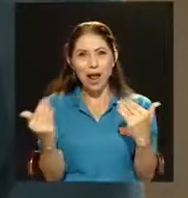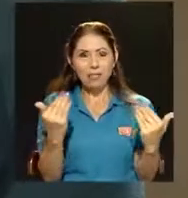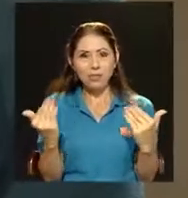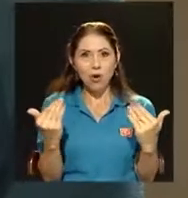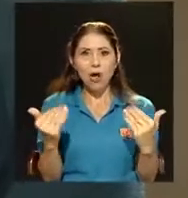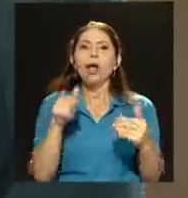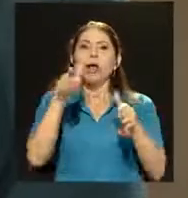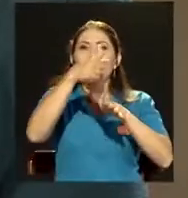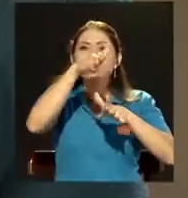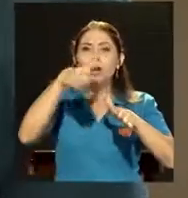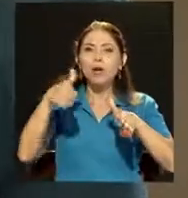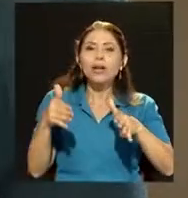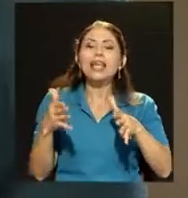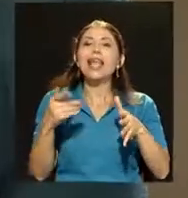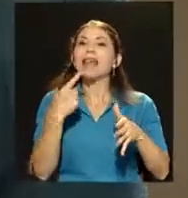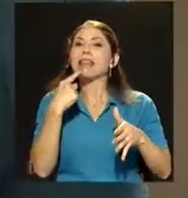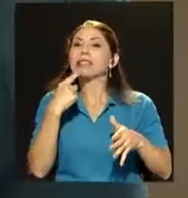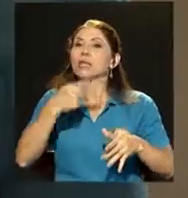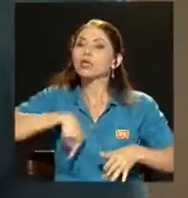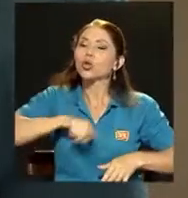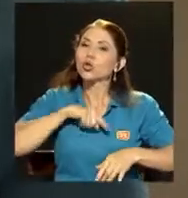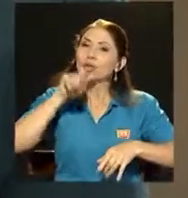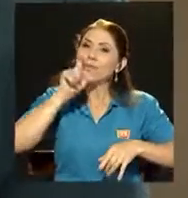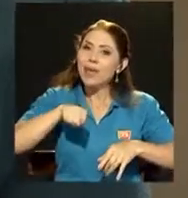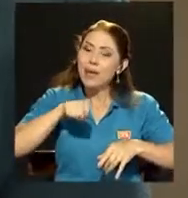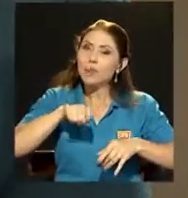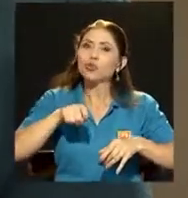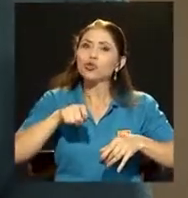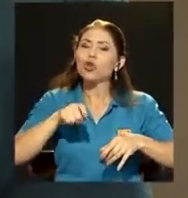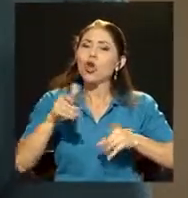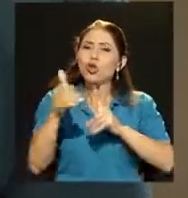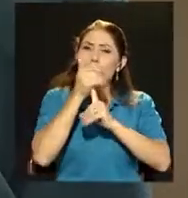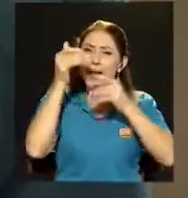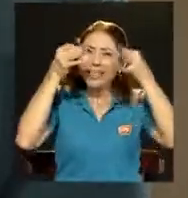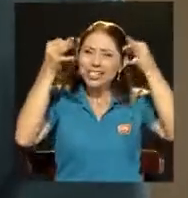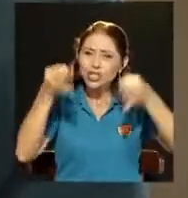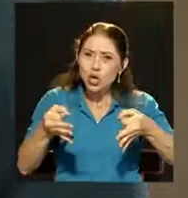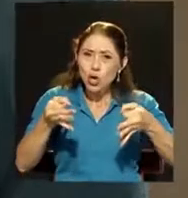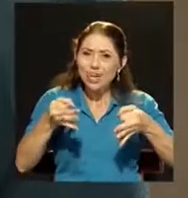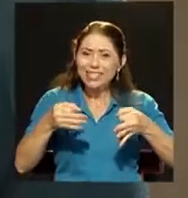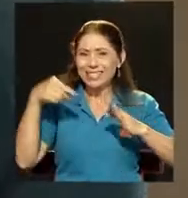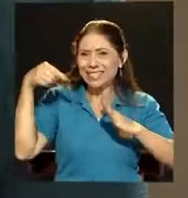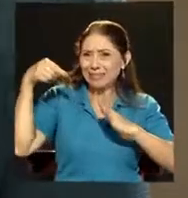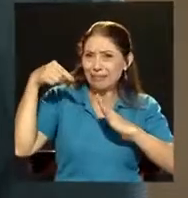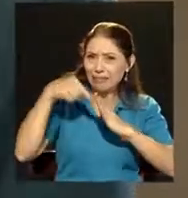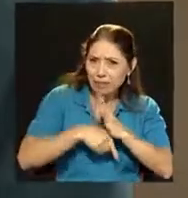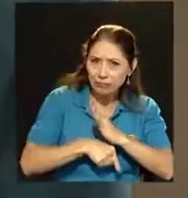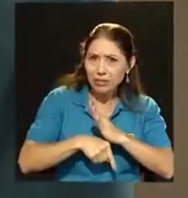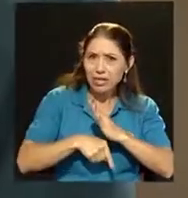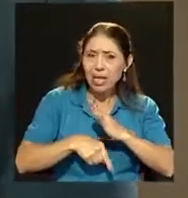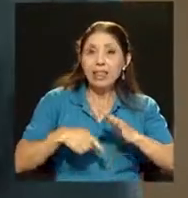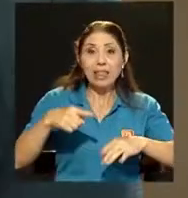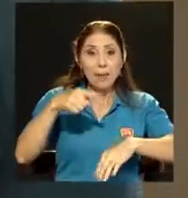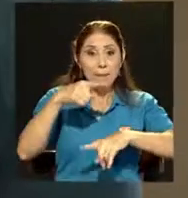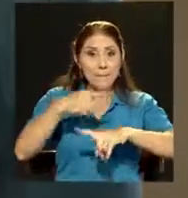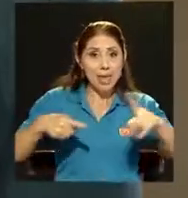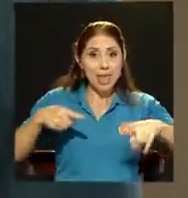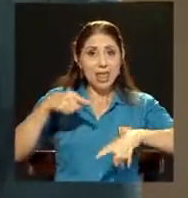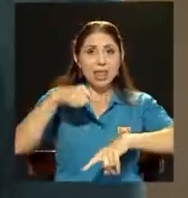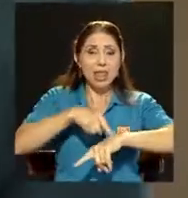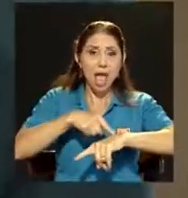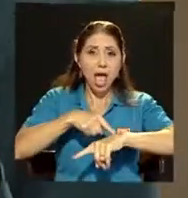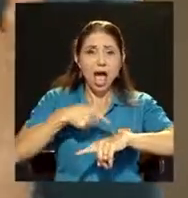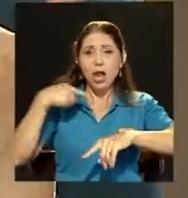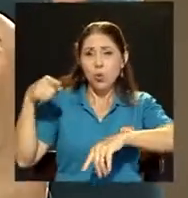medidas de carácter estructural. Y cuando yo digo carácter estructural, son aquellas medidas de fondo, de mediano y de largo plazo